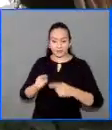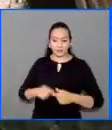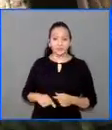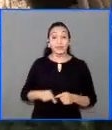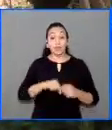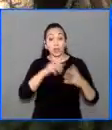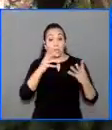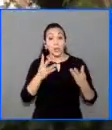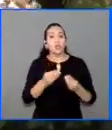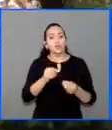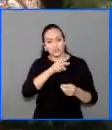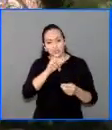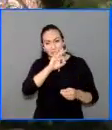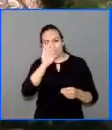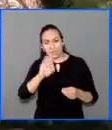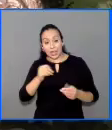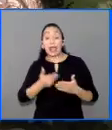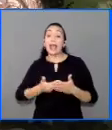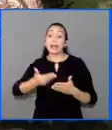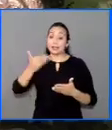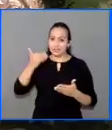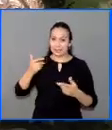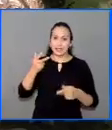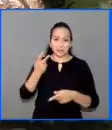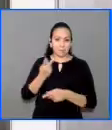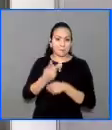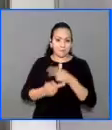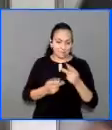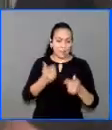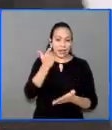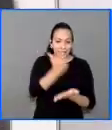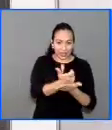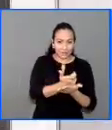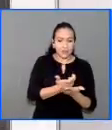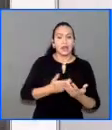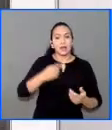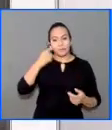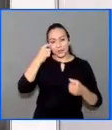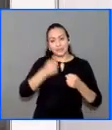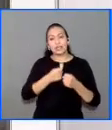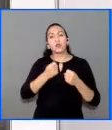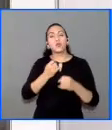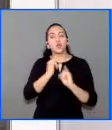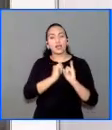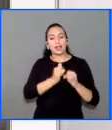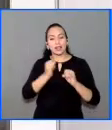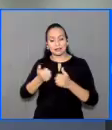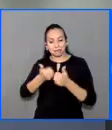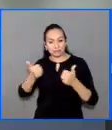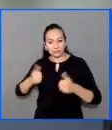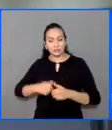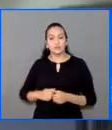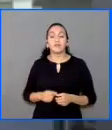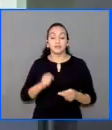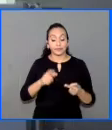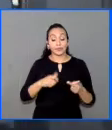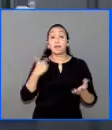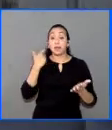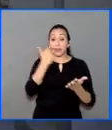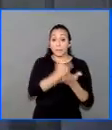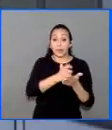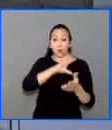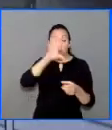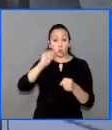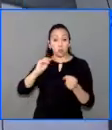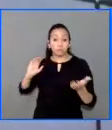que recibían de la aportación patronal al seguro de separación individualizado, así como el pago retroactivo de lo